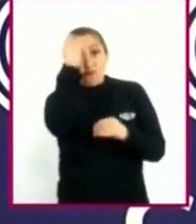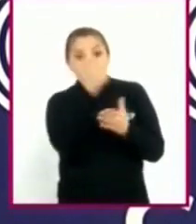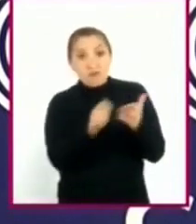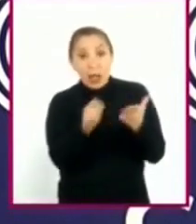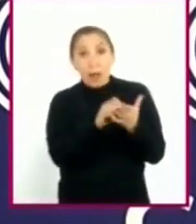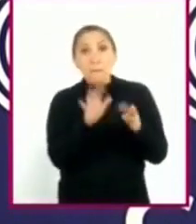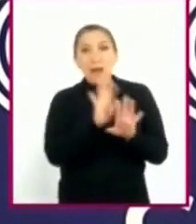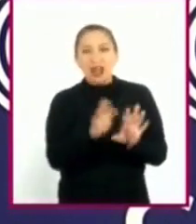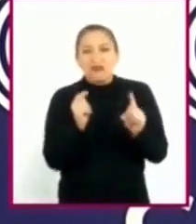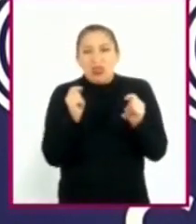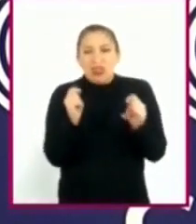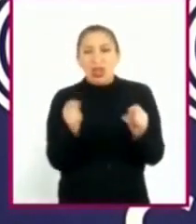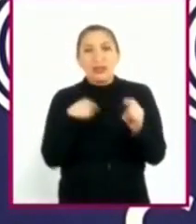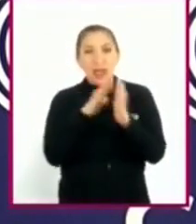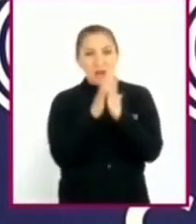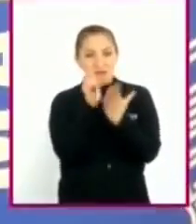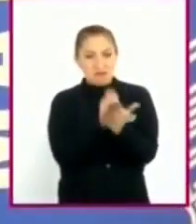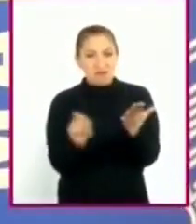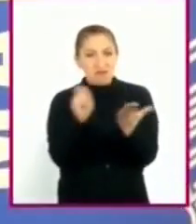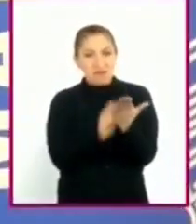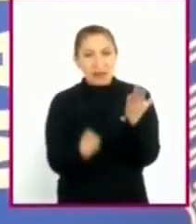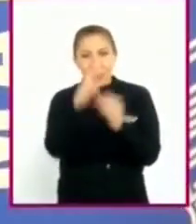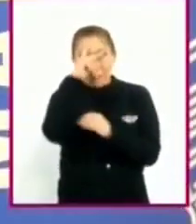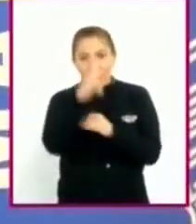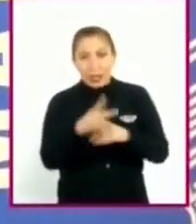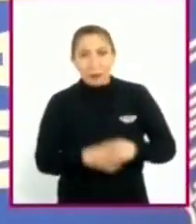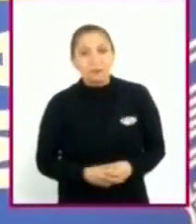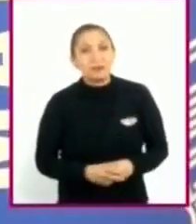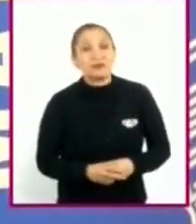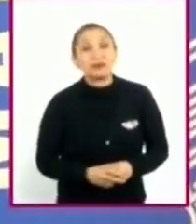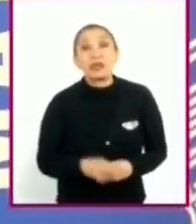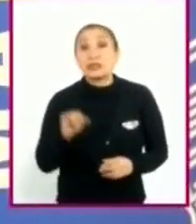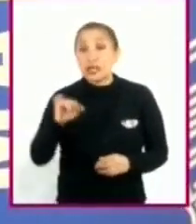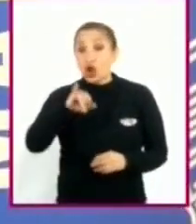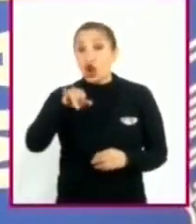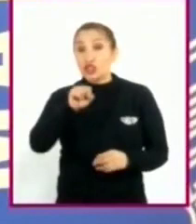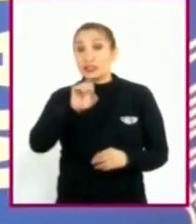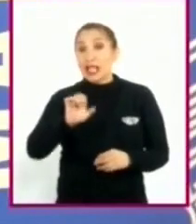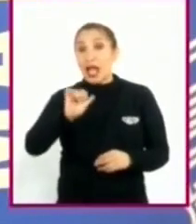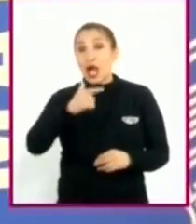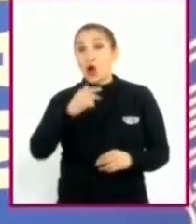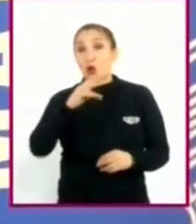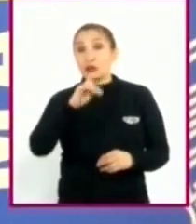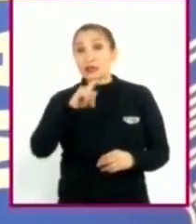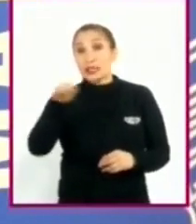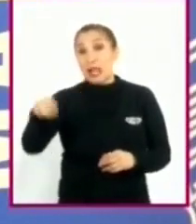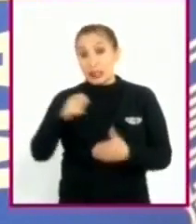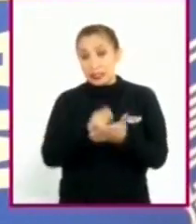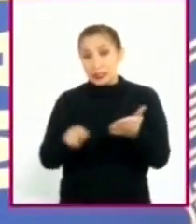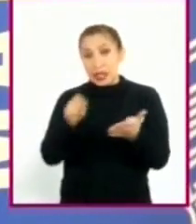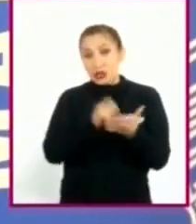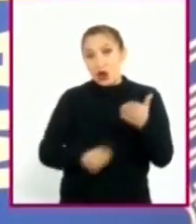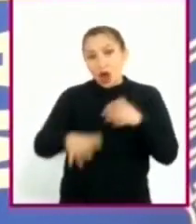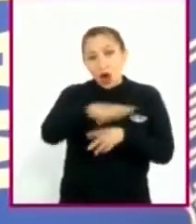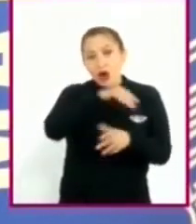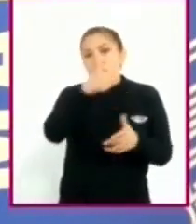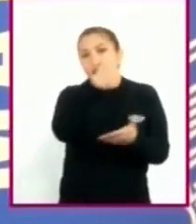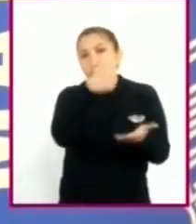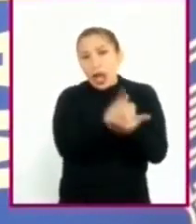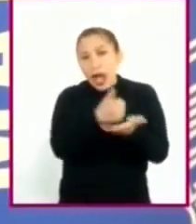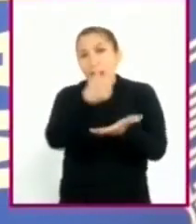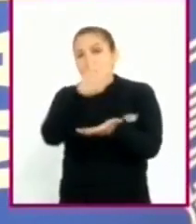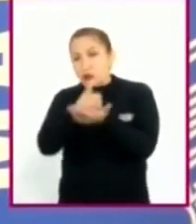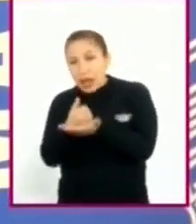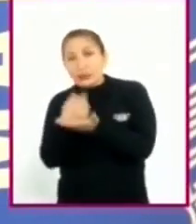más rebeldes de la literatura mexicana. Así es, José Agustín centra su escritura en escenarios urbanos y